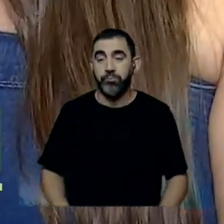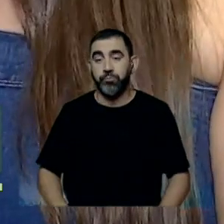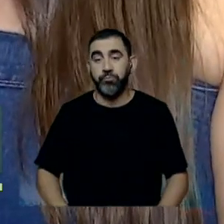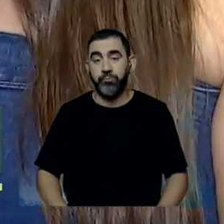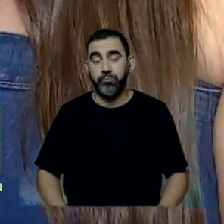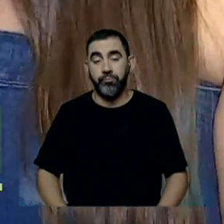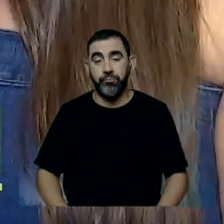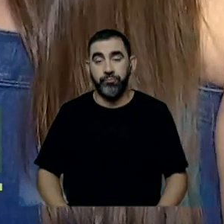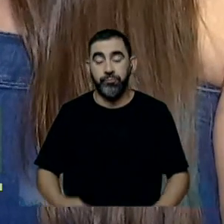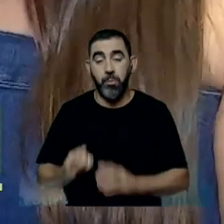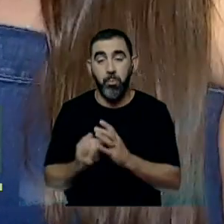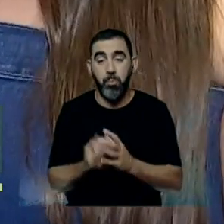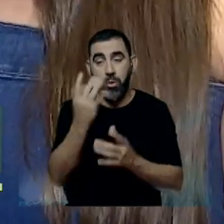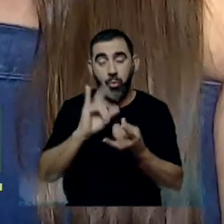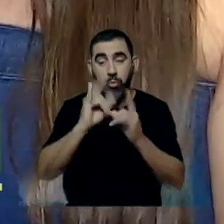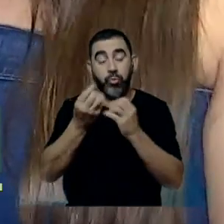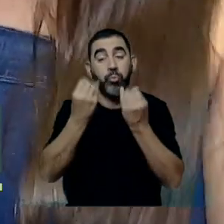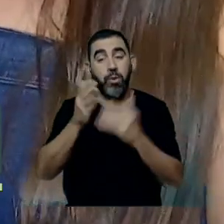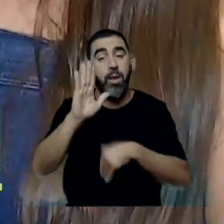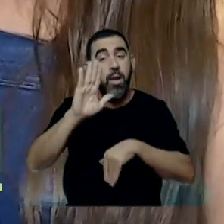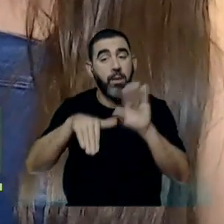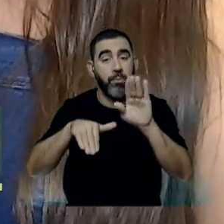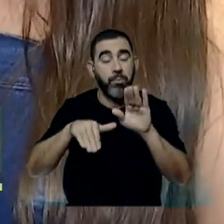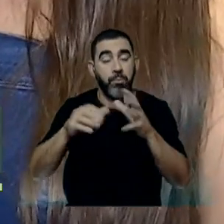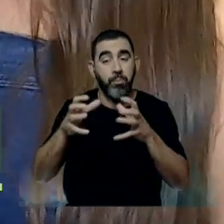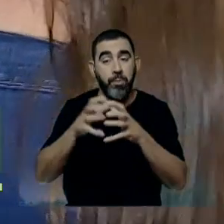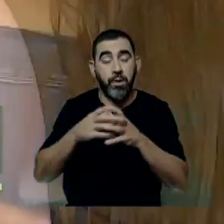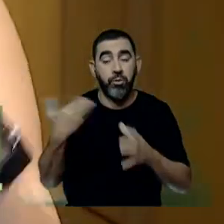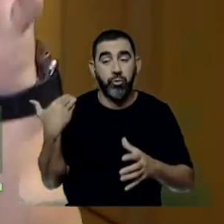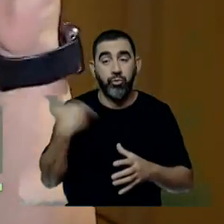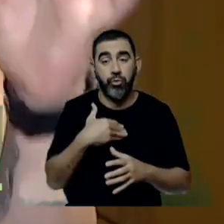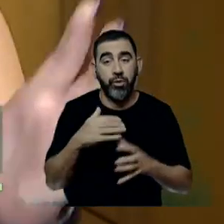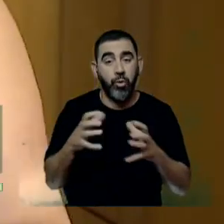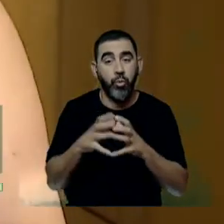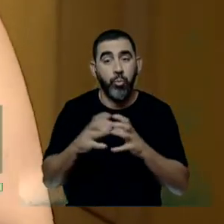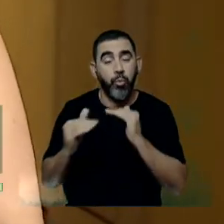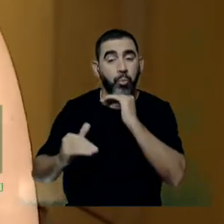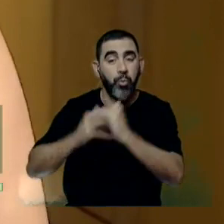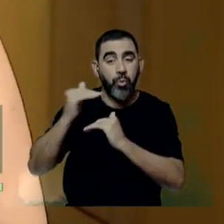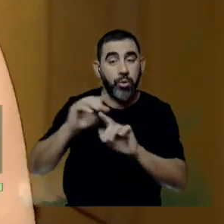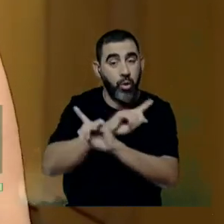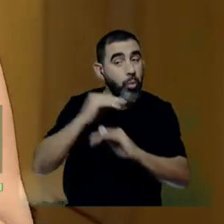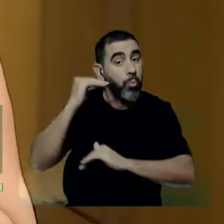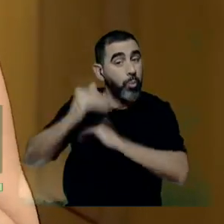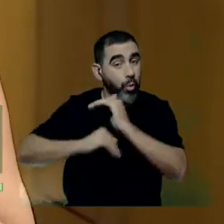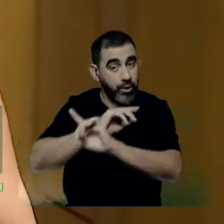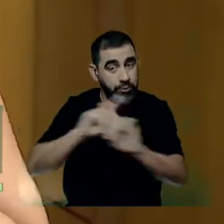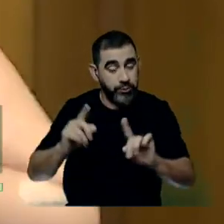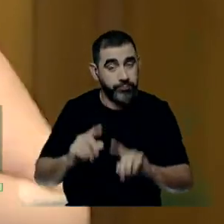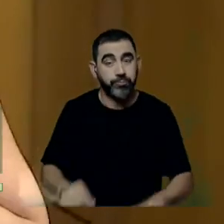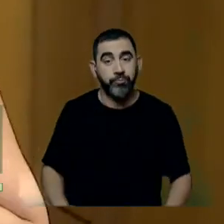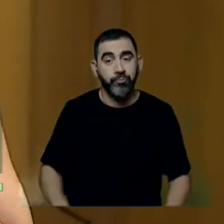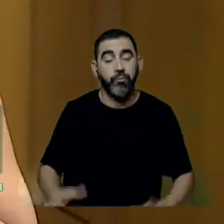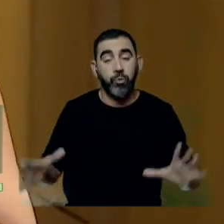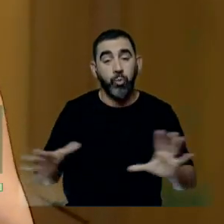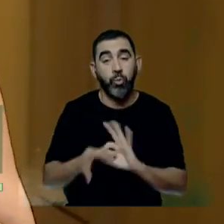Parlamento del Mercosur, porque la mayoría de la delegación argentina, los sectores progresistas y no progresistas, ¿no? Tenemos a